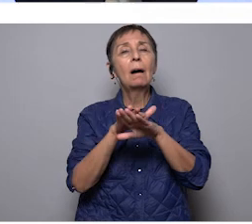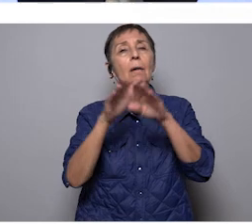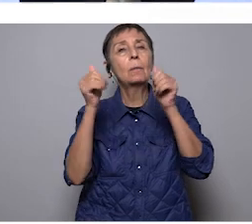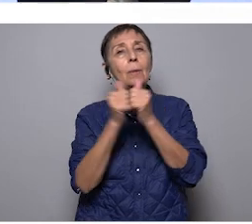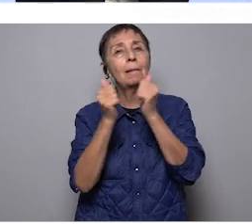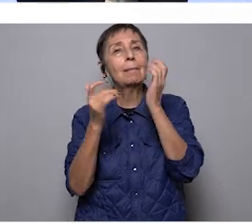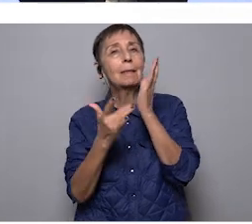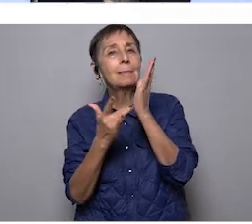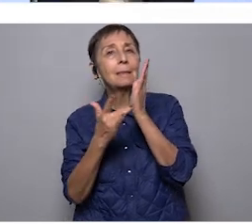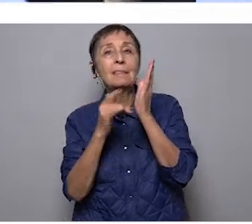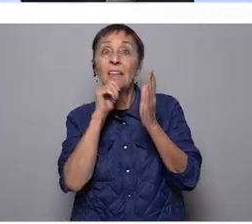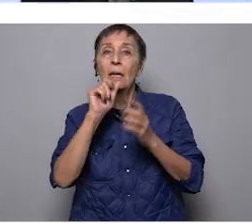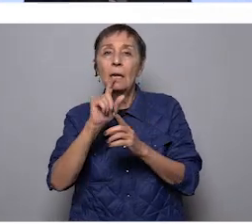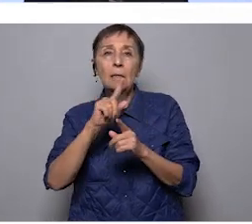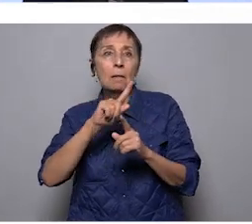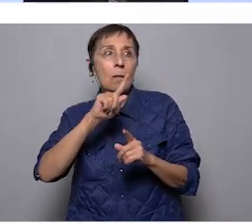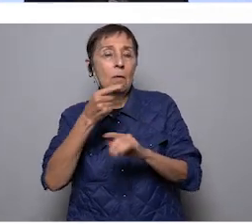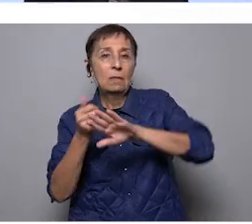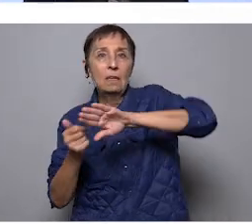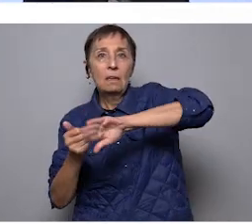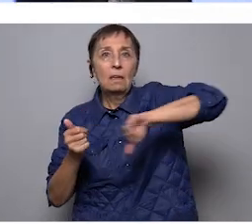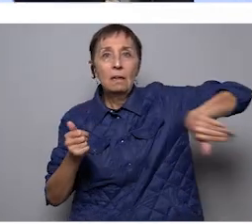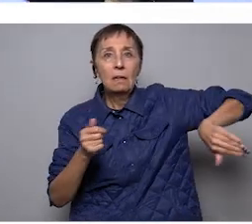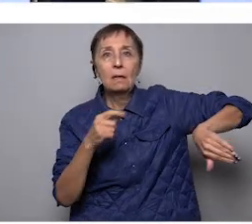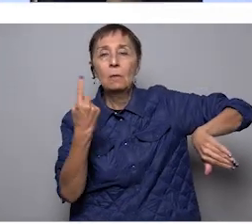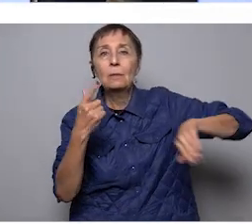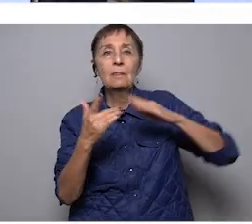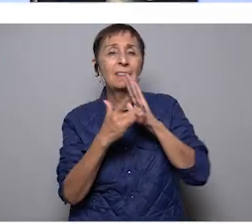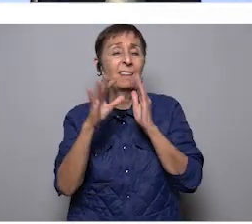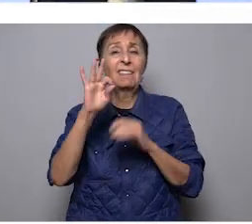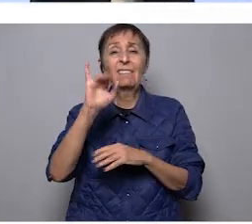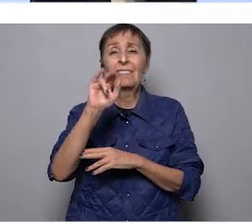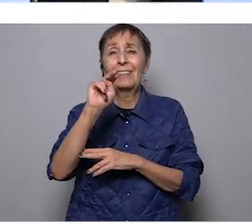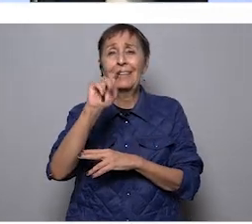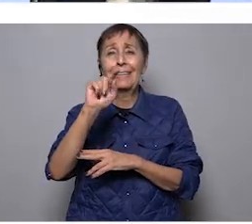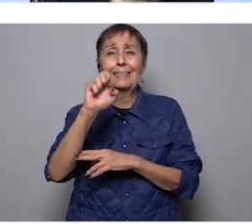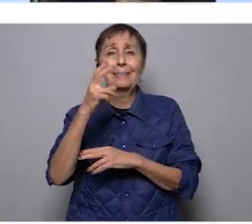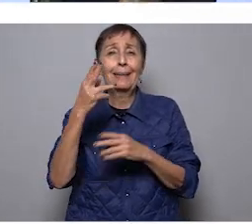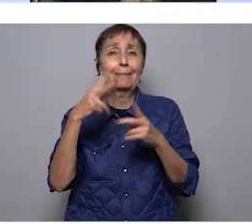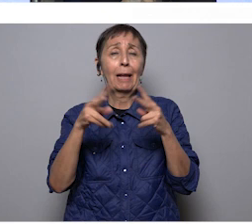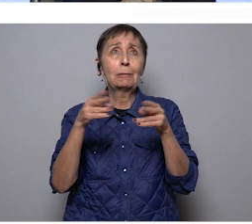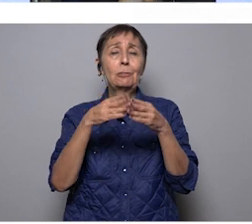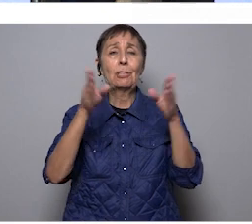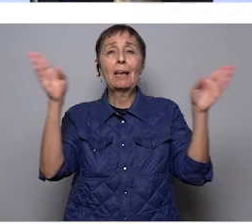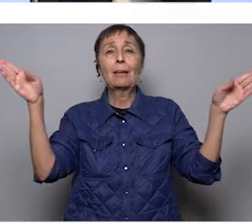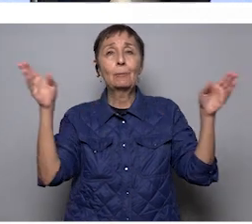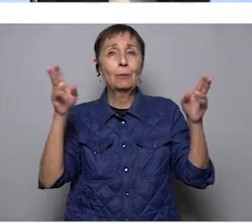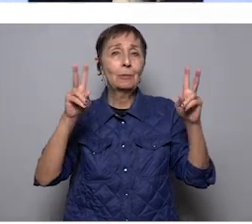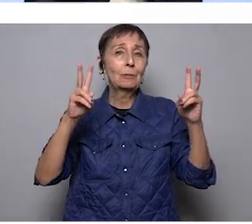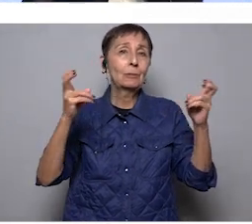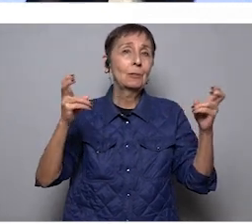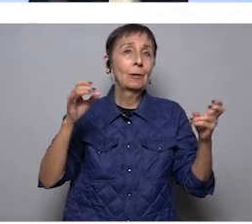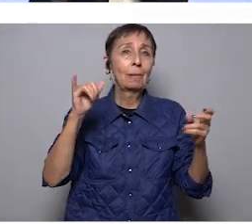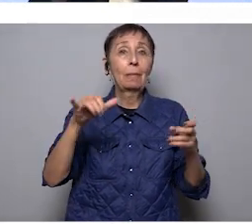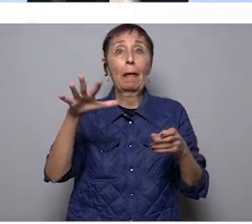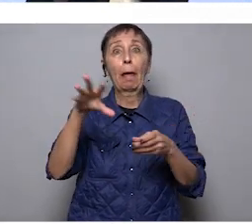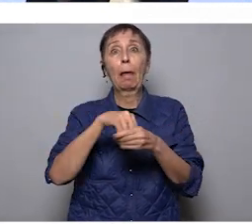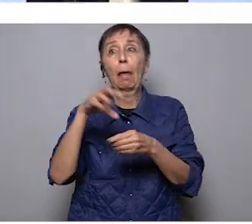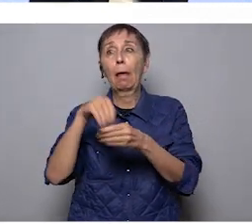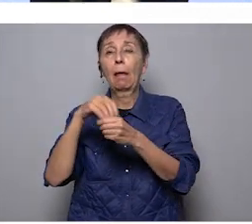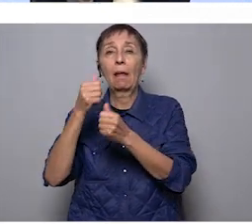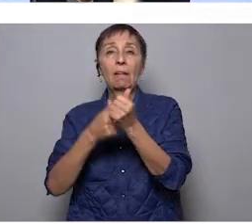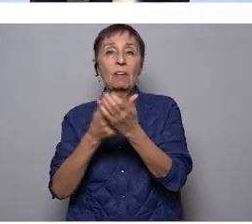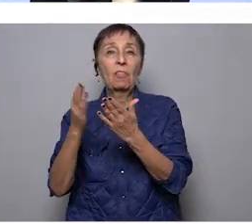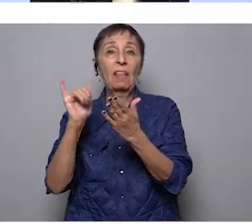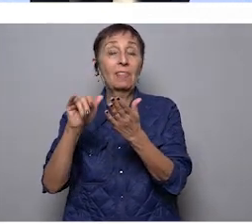finte que es un término muy general muy vago No pero que abarca todo lo que se hace pensando desde la tecnología hacia los procesos de de